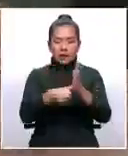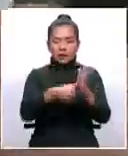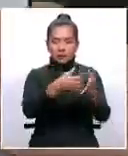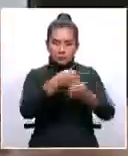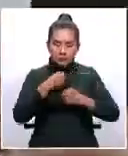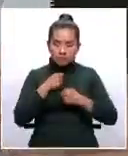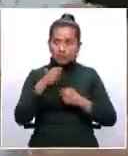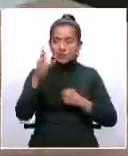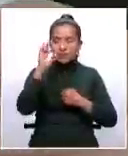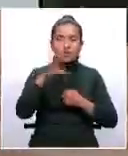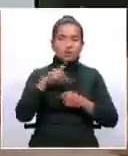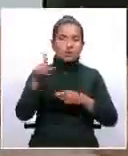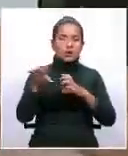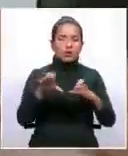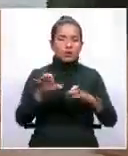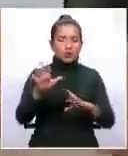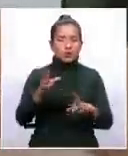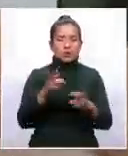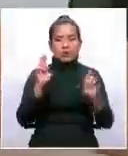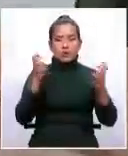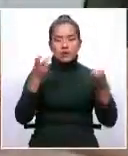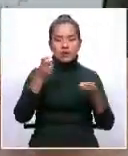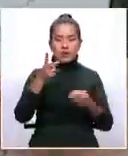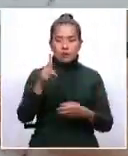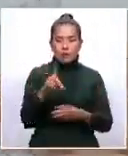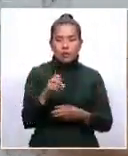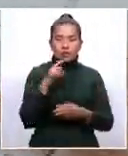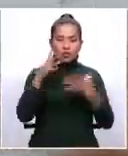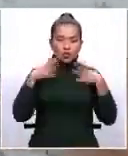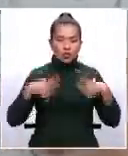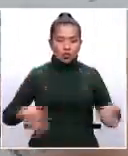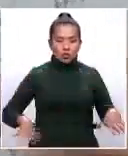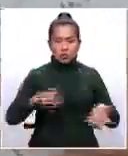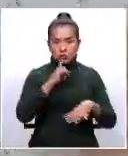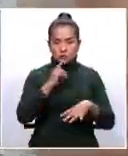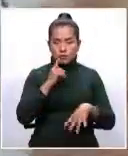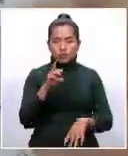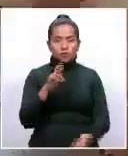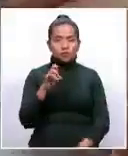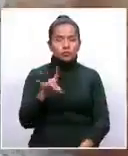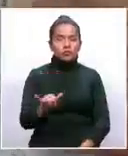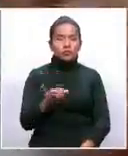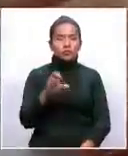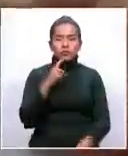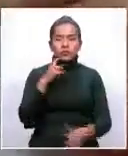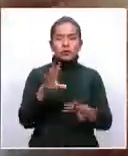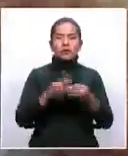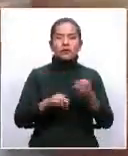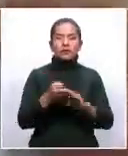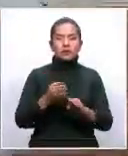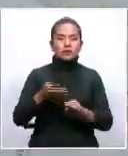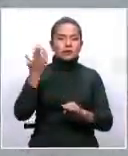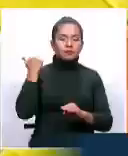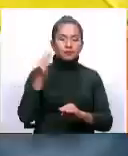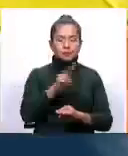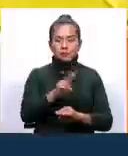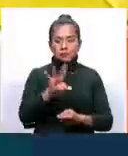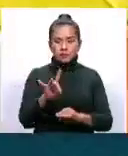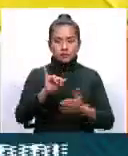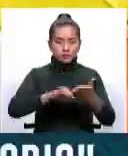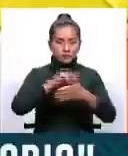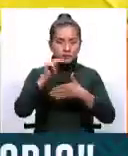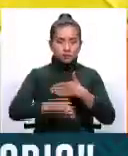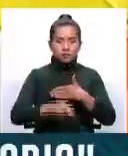hermano ejecutivo de los Ponchos Rojos, Rudy Condori, en fecha 28 de junio, es decir, el mismo día,